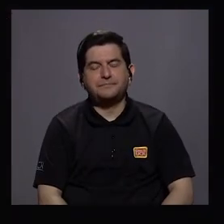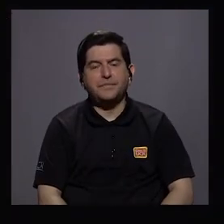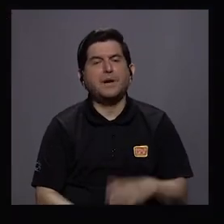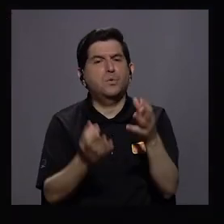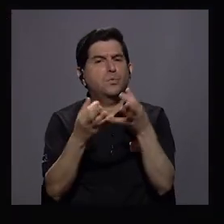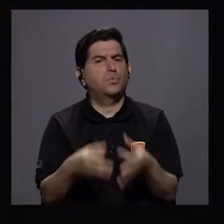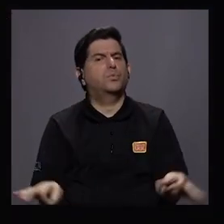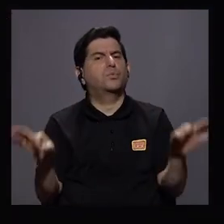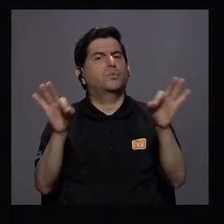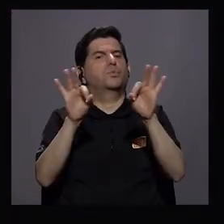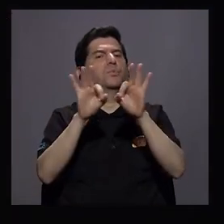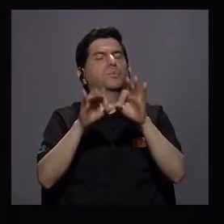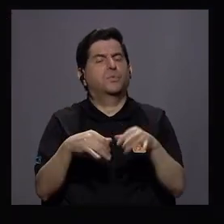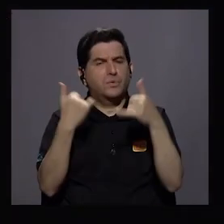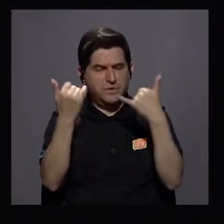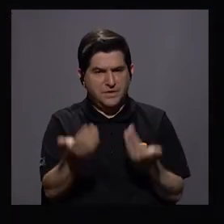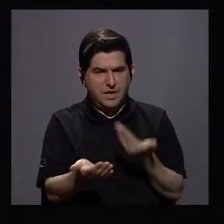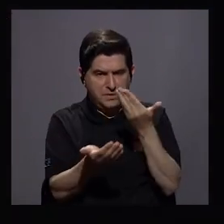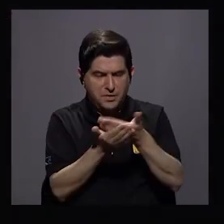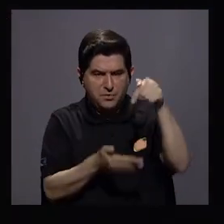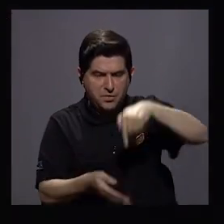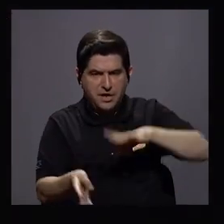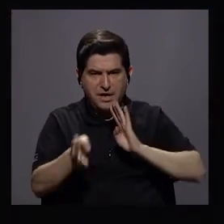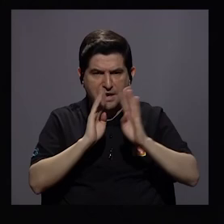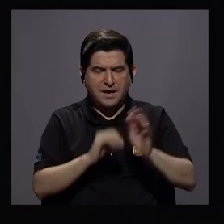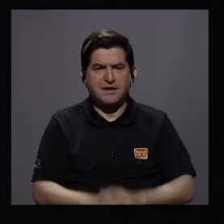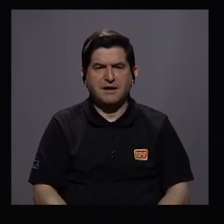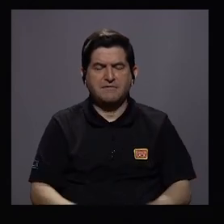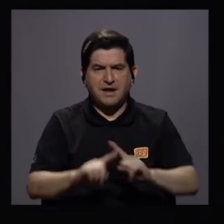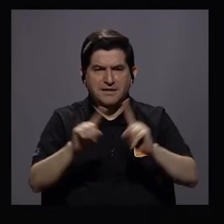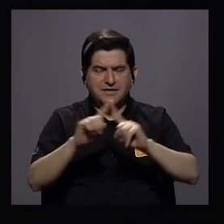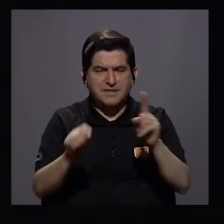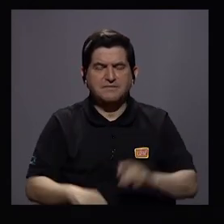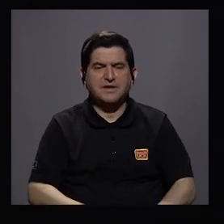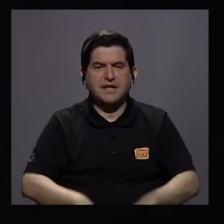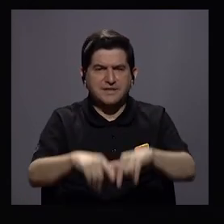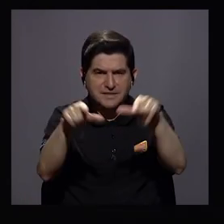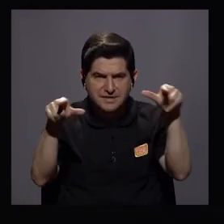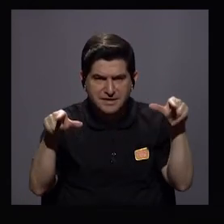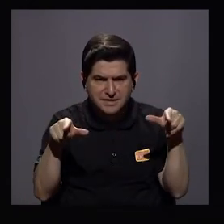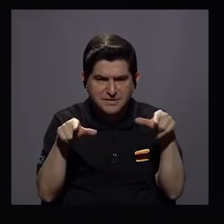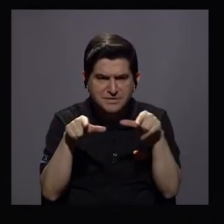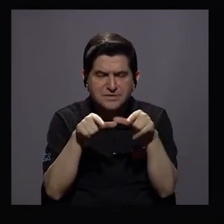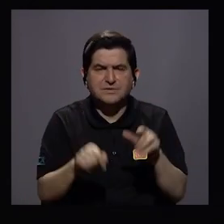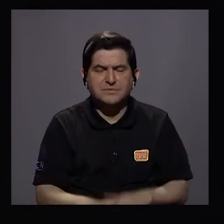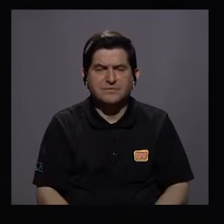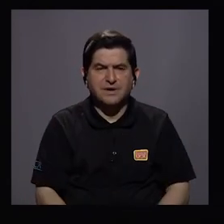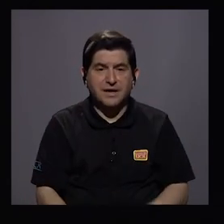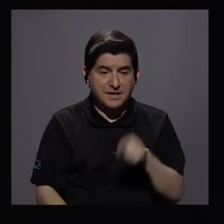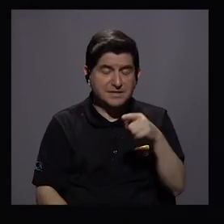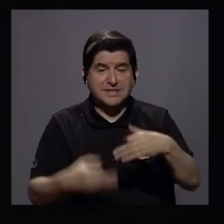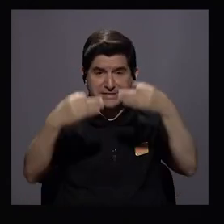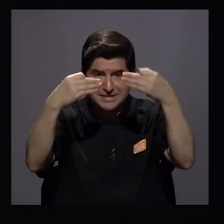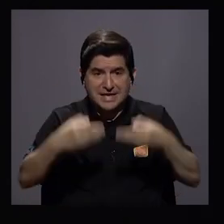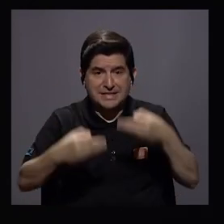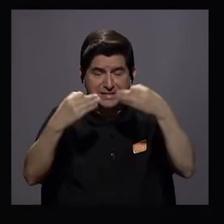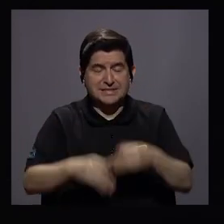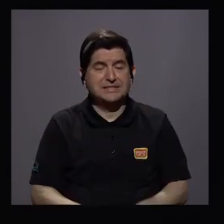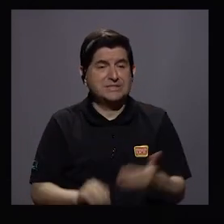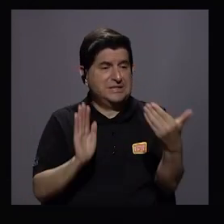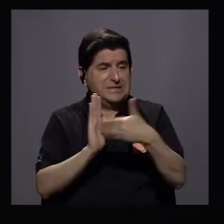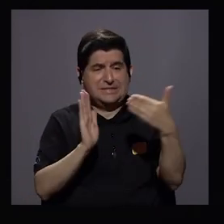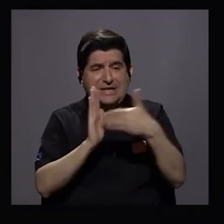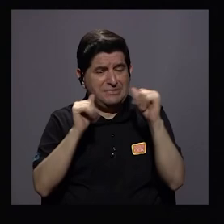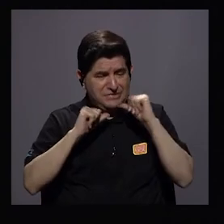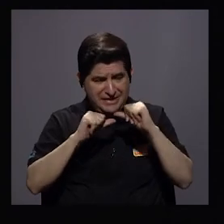Eso es muy importante, don Carlos. Ya lo hemos planteado acá cuando hablamos de los bienes inmuebles en un momento determinado, porque son una serie de medidas salvajes que